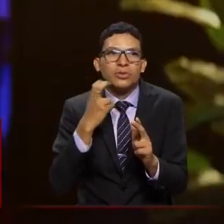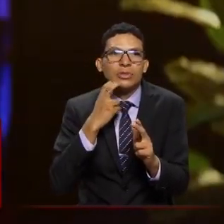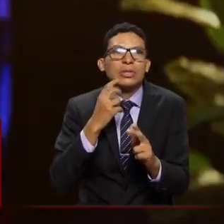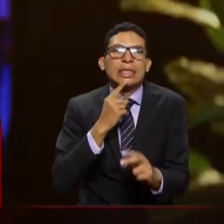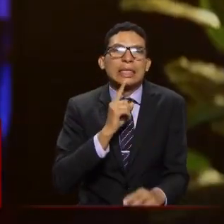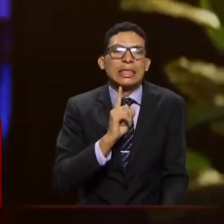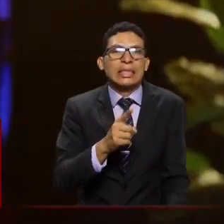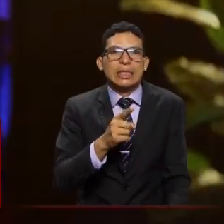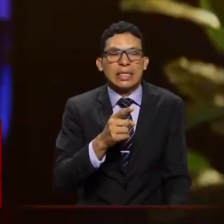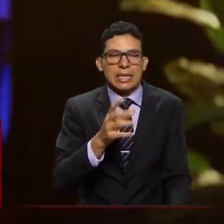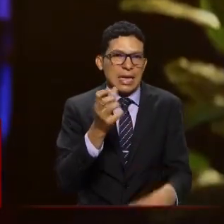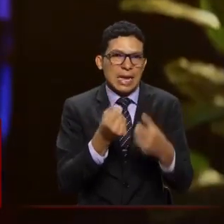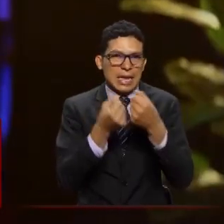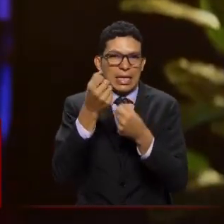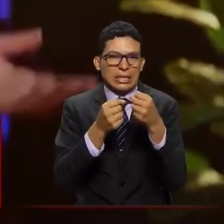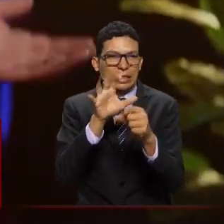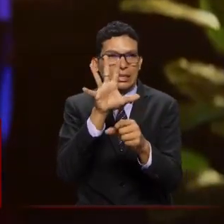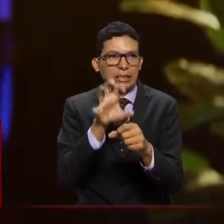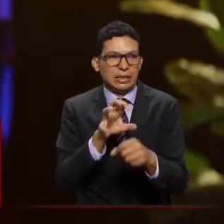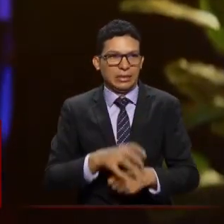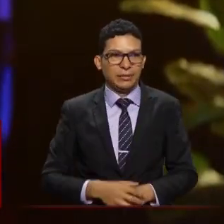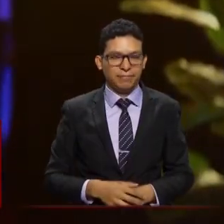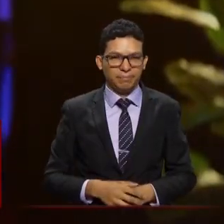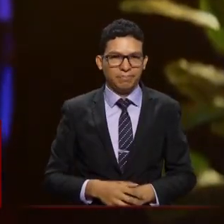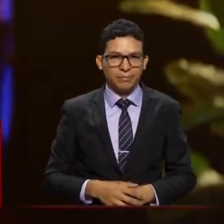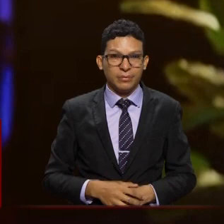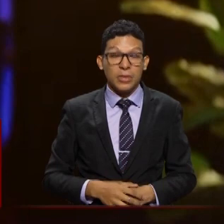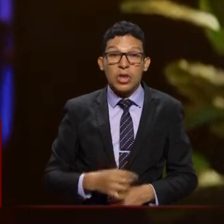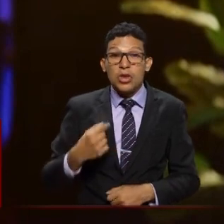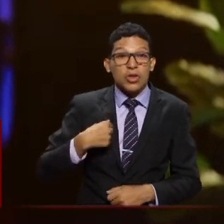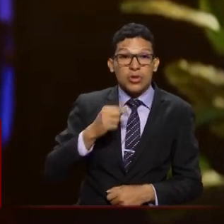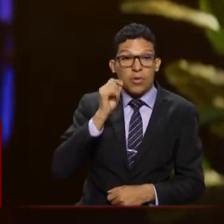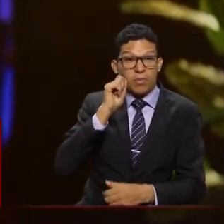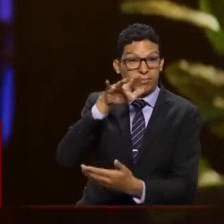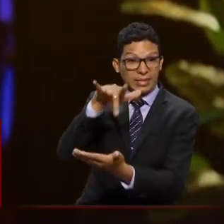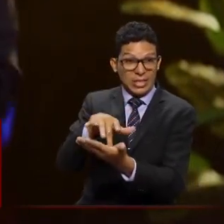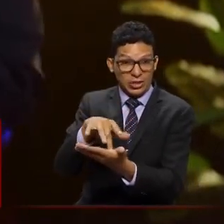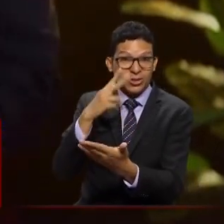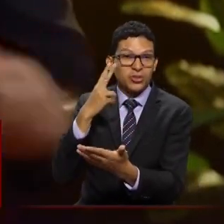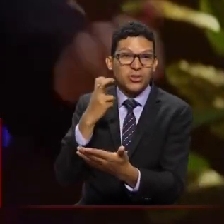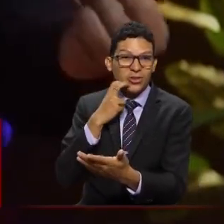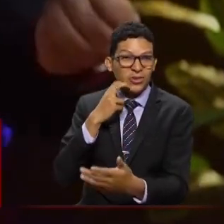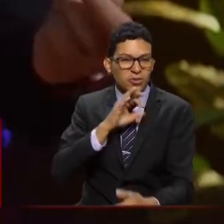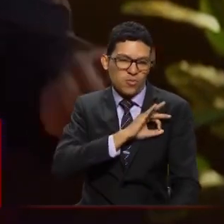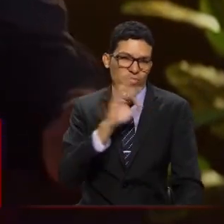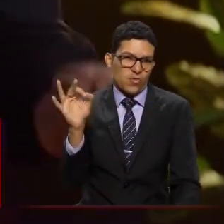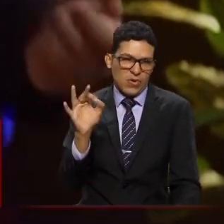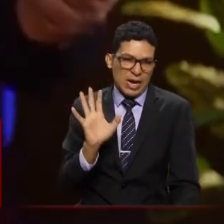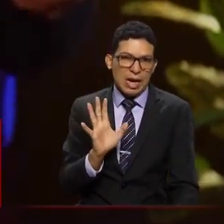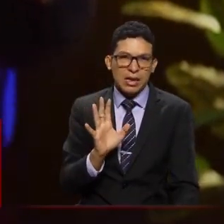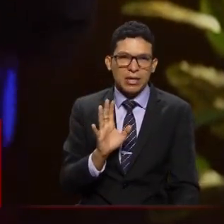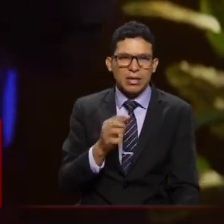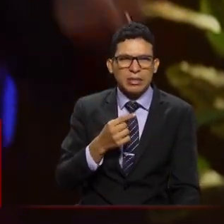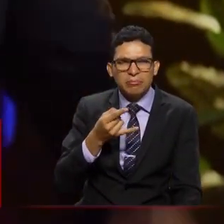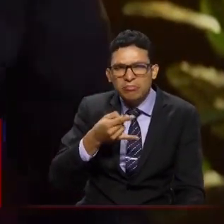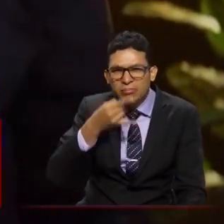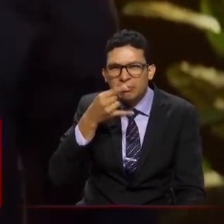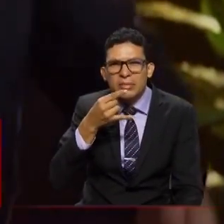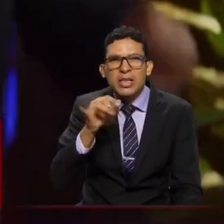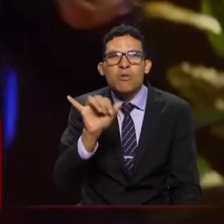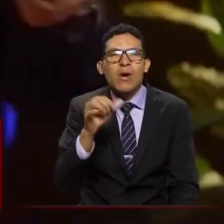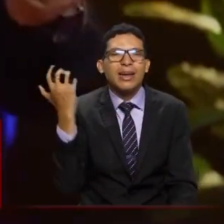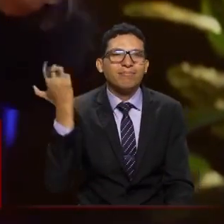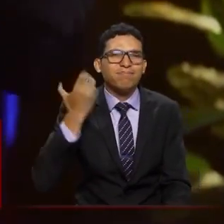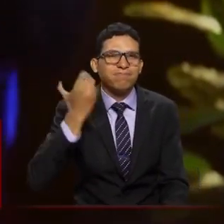un producto lácteo vencido. Yo nunca iba al Chocó, pero yo creo que el Chocó debe oler como a Choco Choco